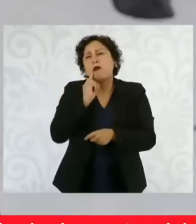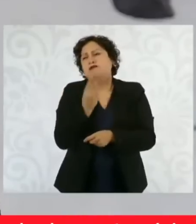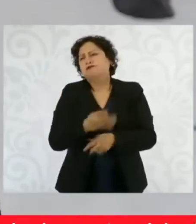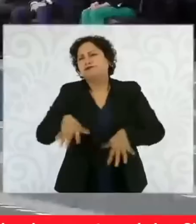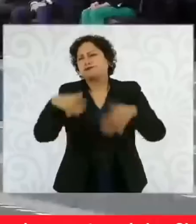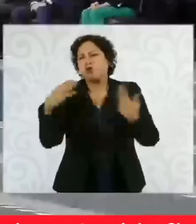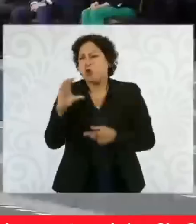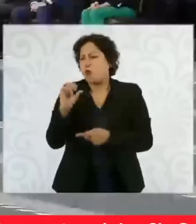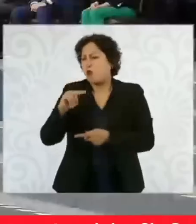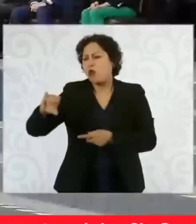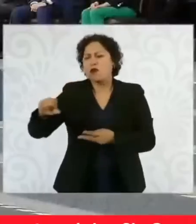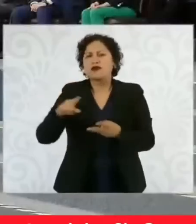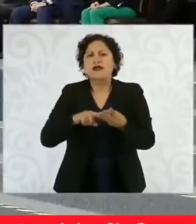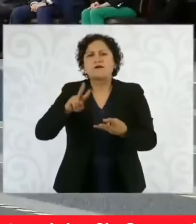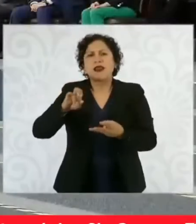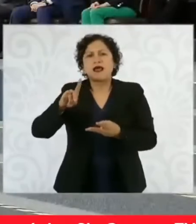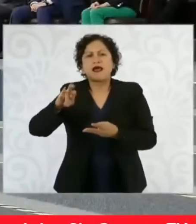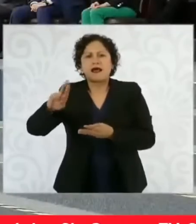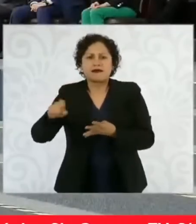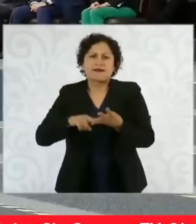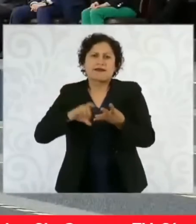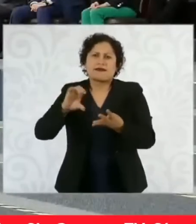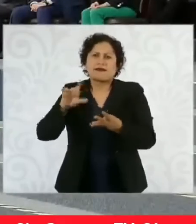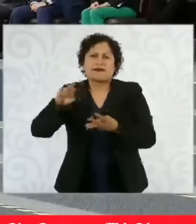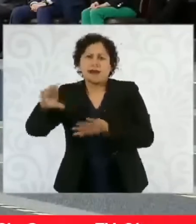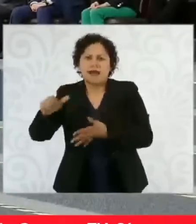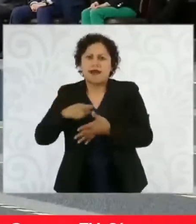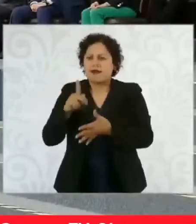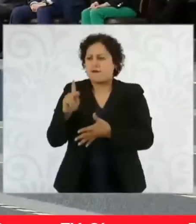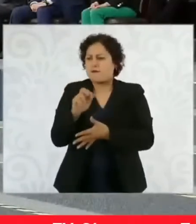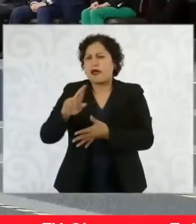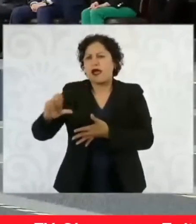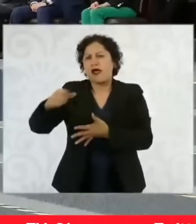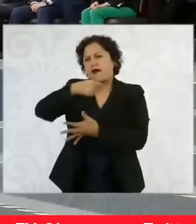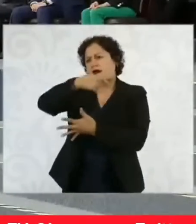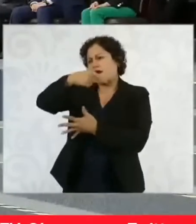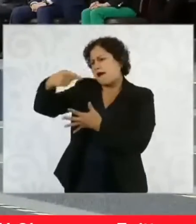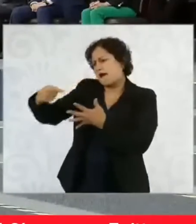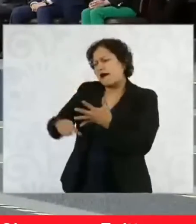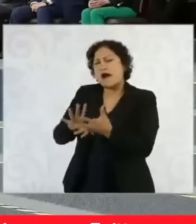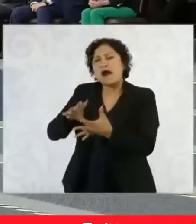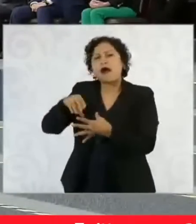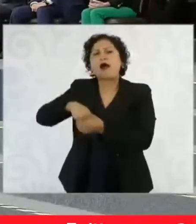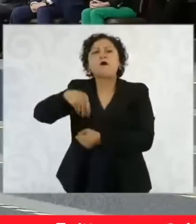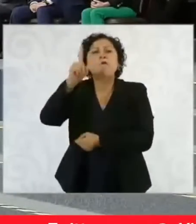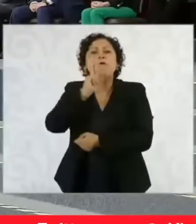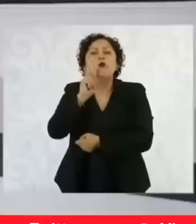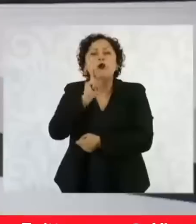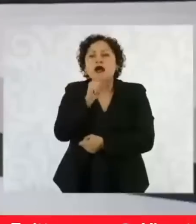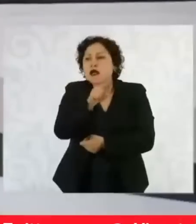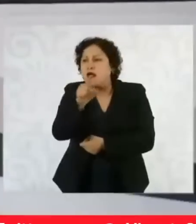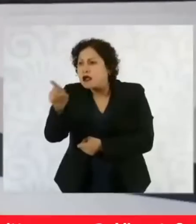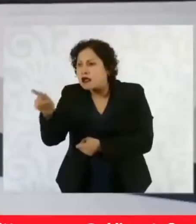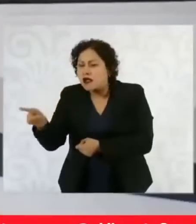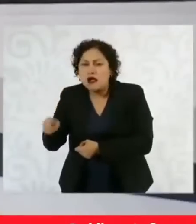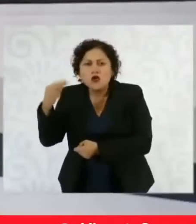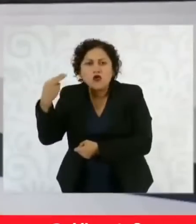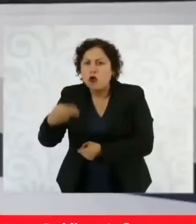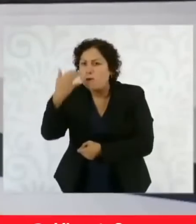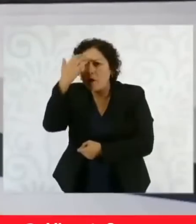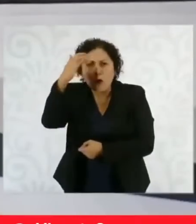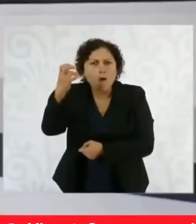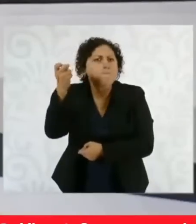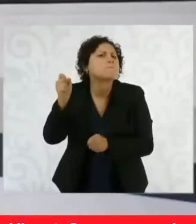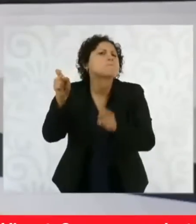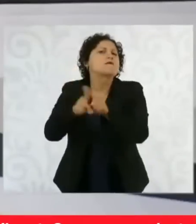Adela Velarde, Clara de la Rocha, Carmen Parra y todas las heroínas anónimas. La